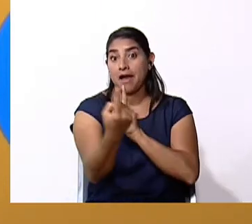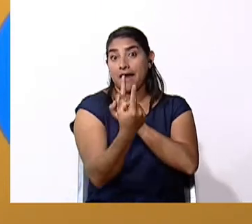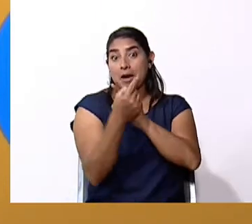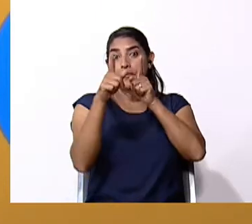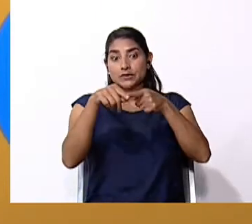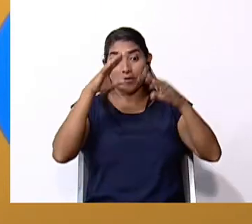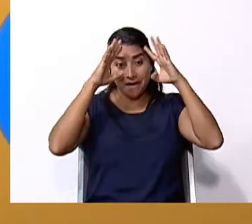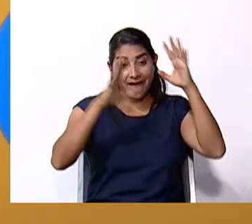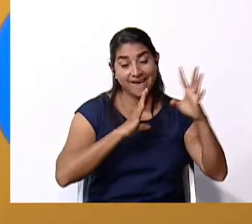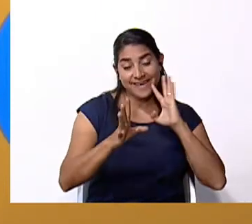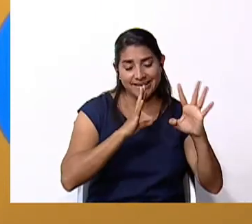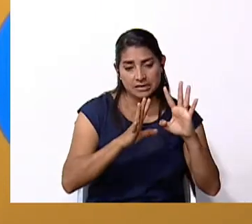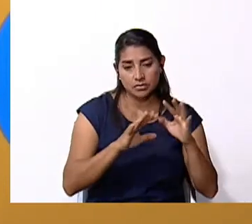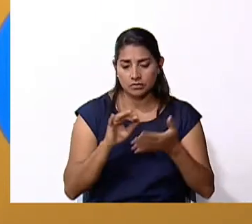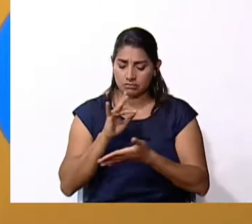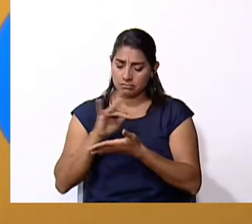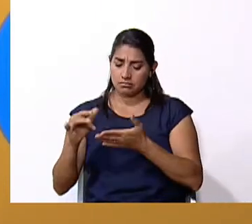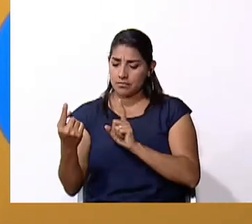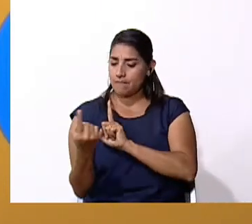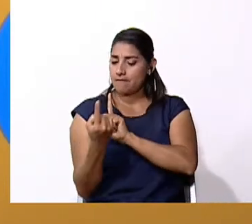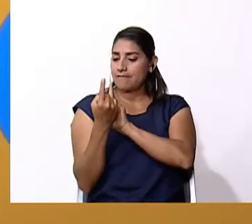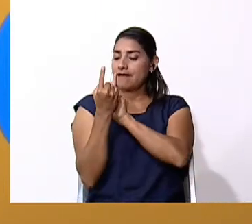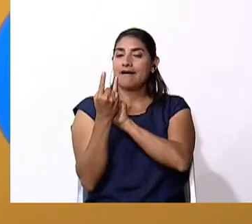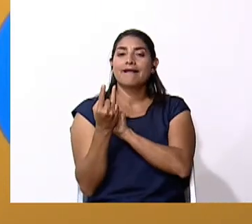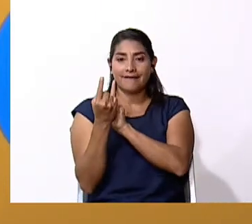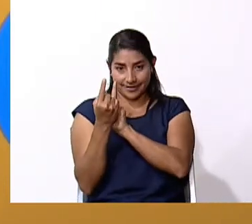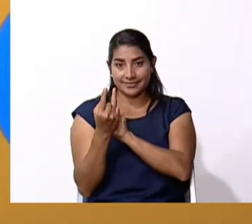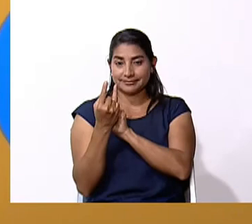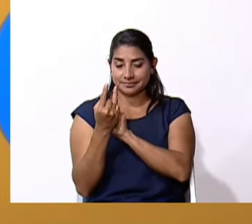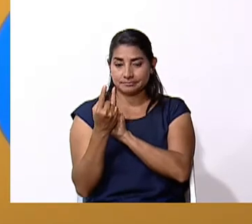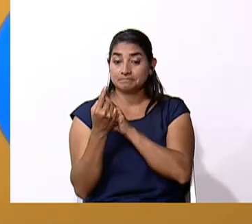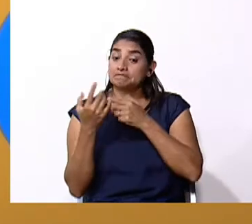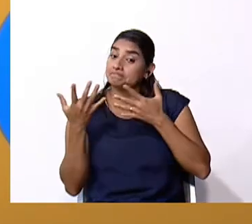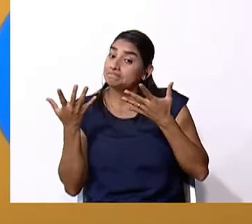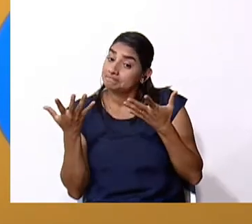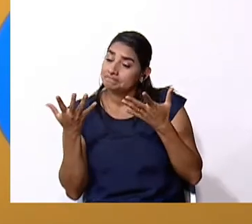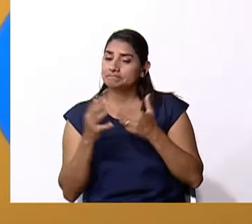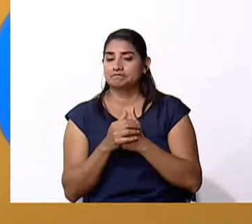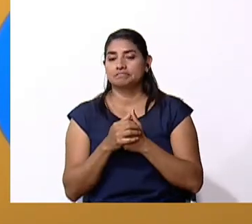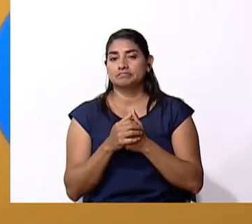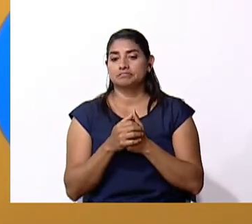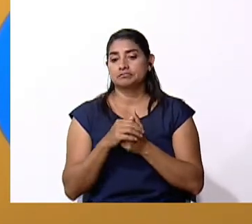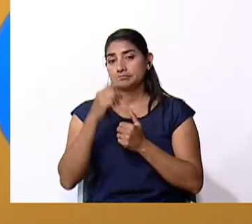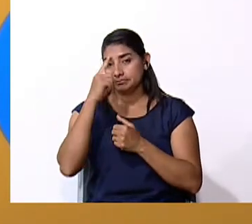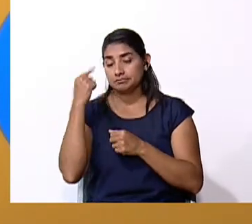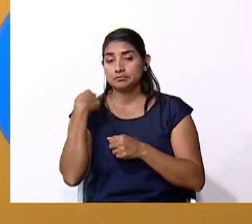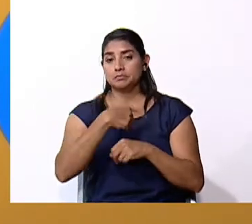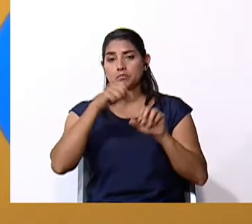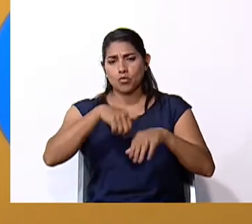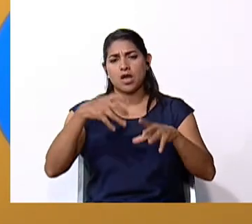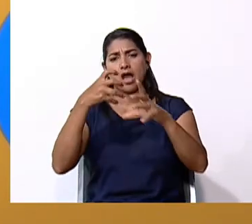las personas, pero cara a cara. En fin, para poder elaborar nuestro mapa